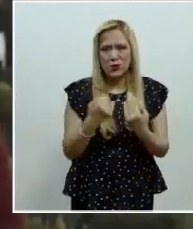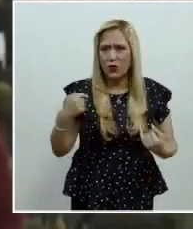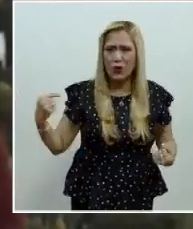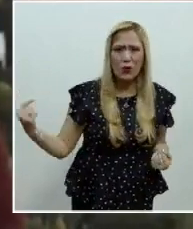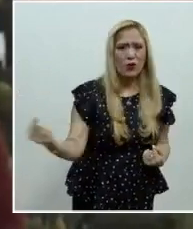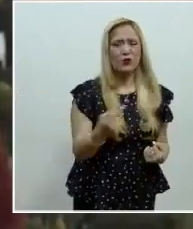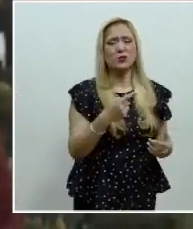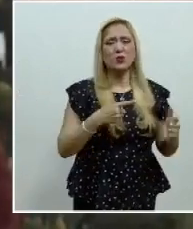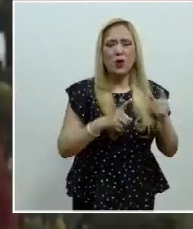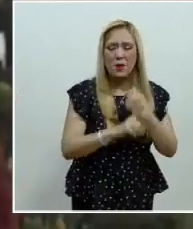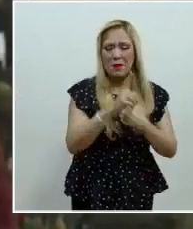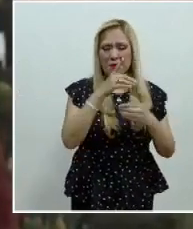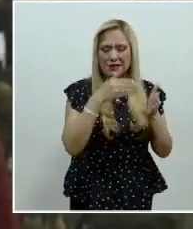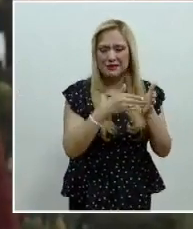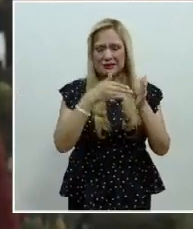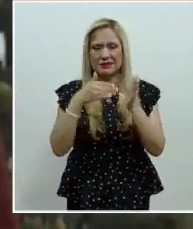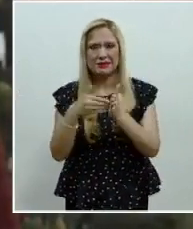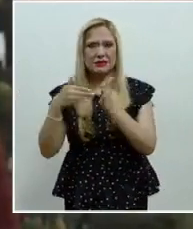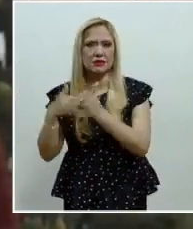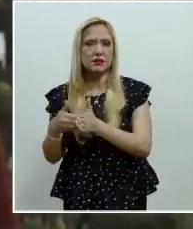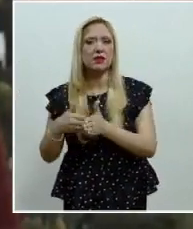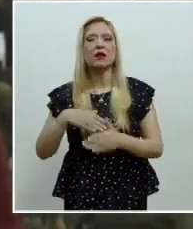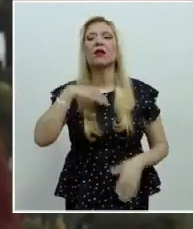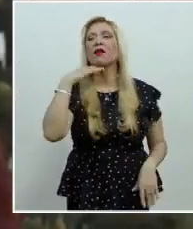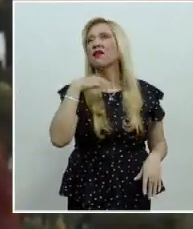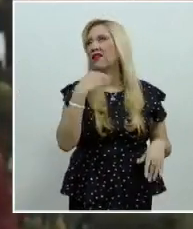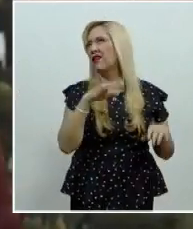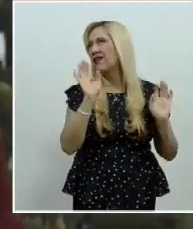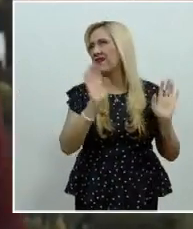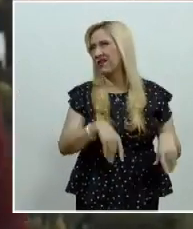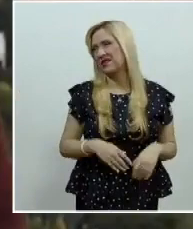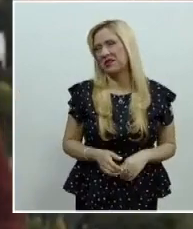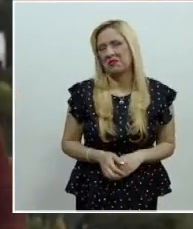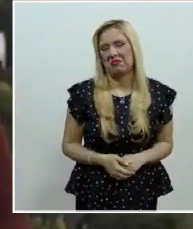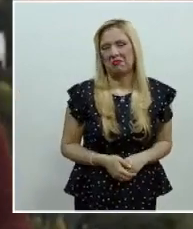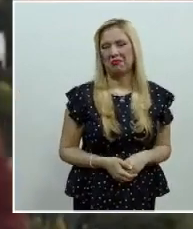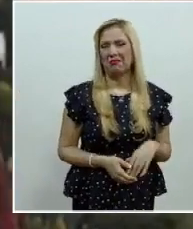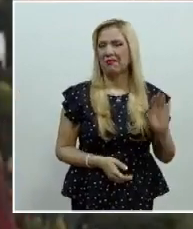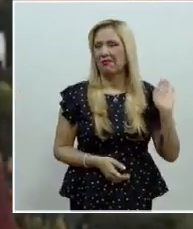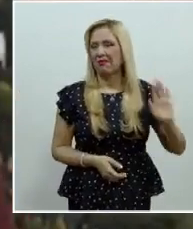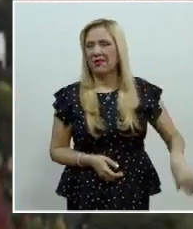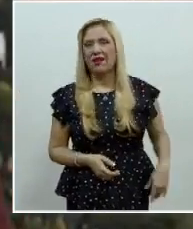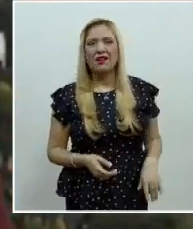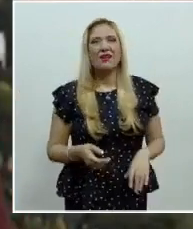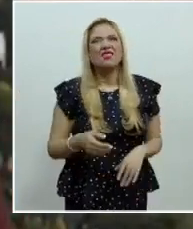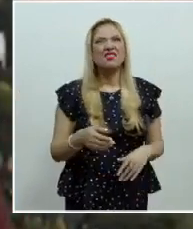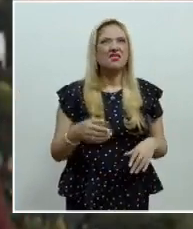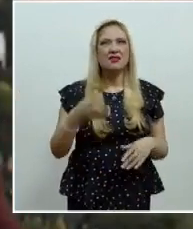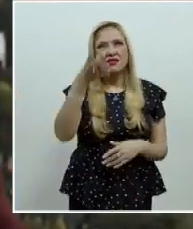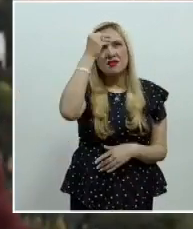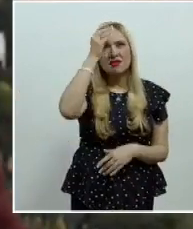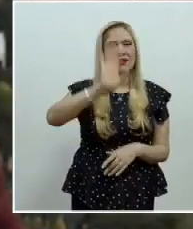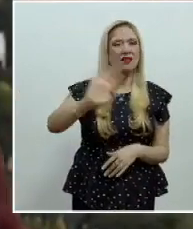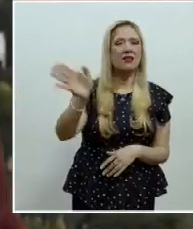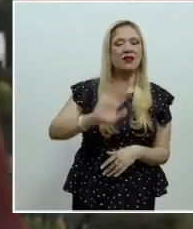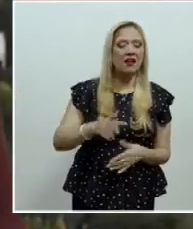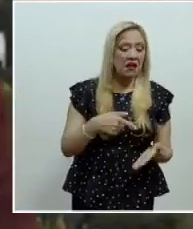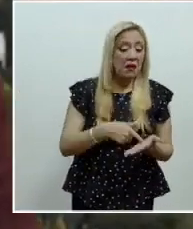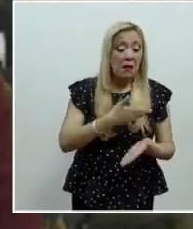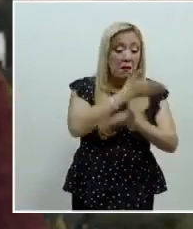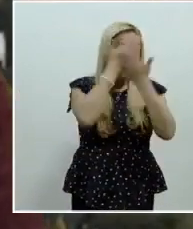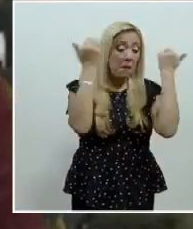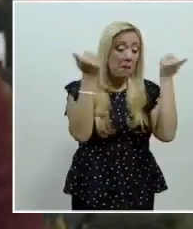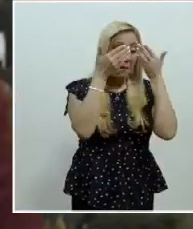obstáculos. Ignorar esta realidad, digamos, ignorar esto, no informarnos, no capacitarnos, implica tanto